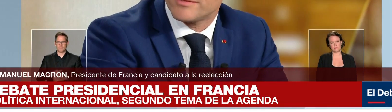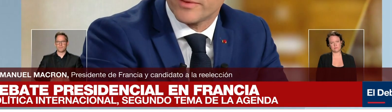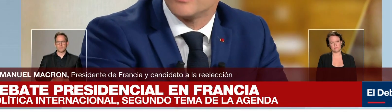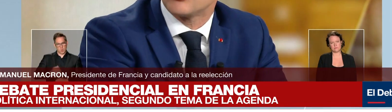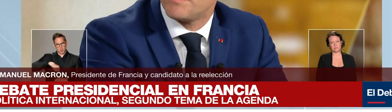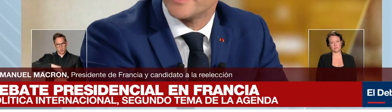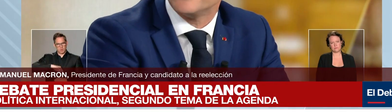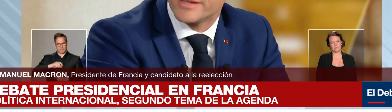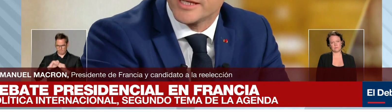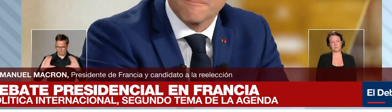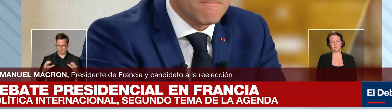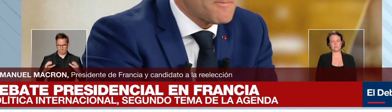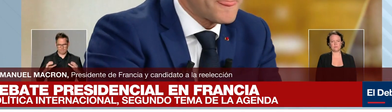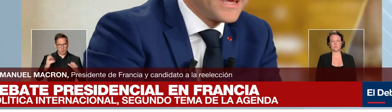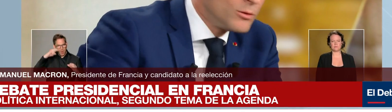también